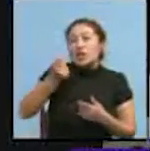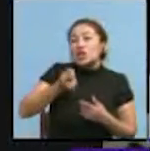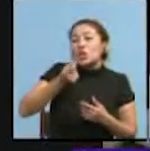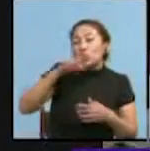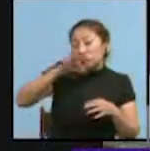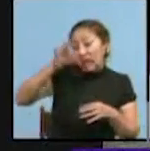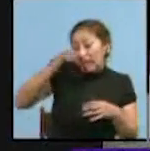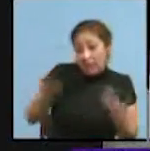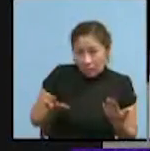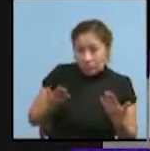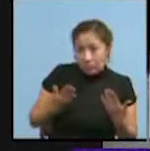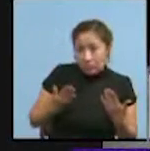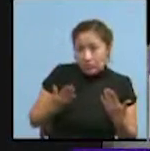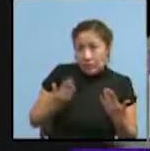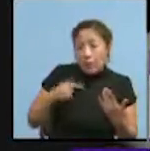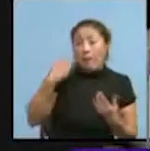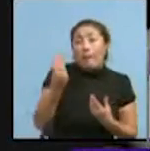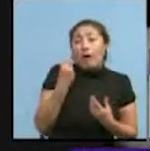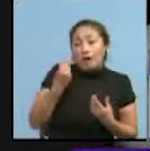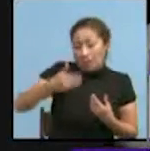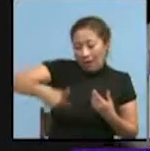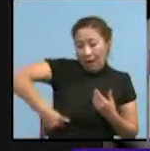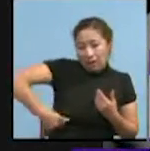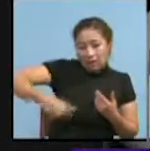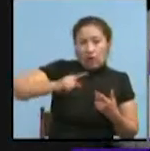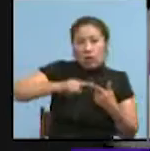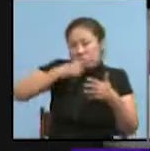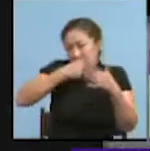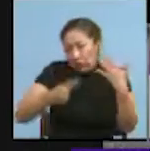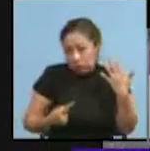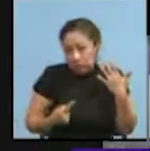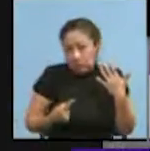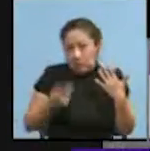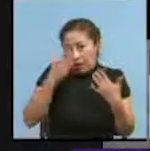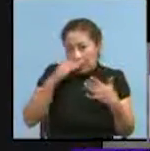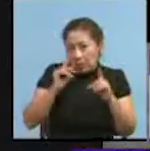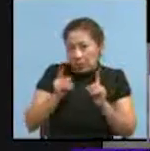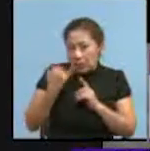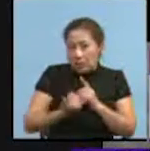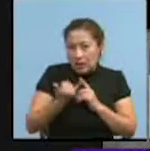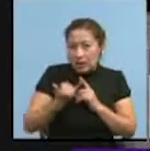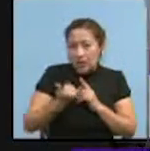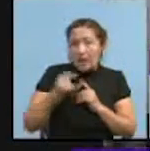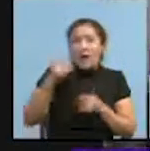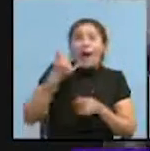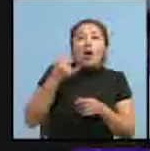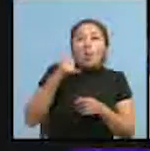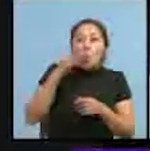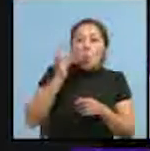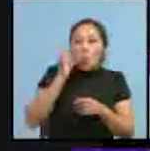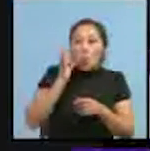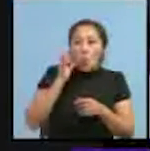compuestos prácticamente que son para el hígado, para todo. Y después tenemos la azúcar colorada, que es para